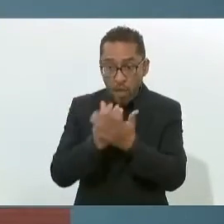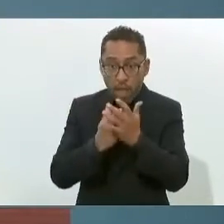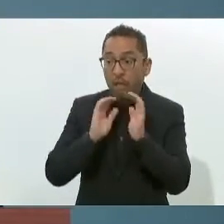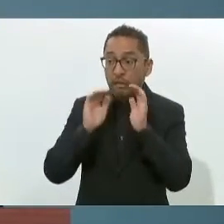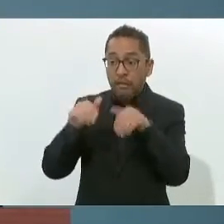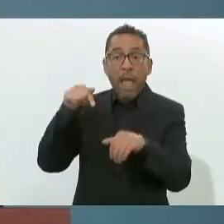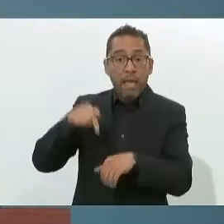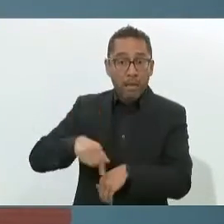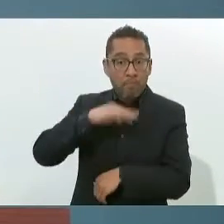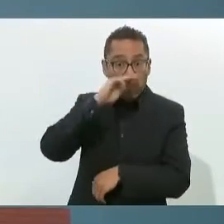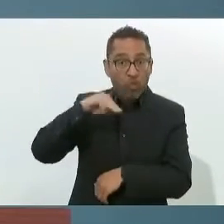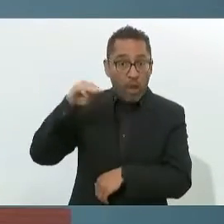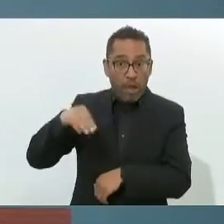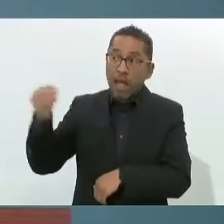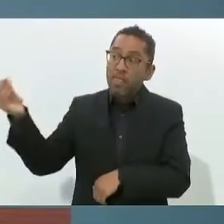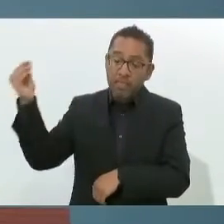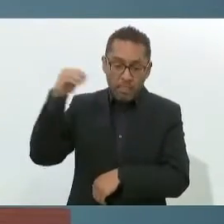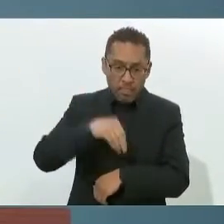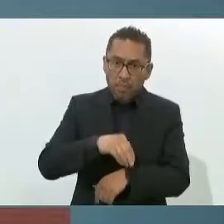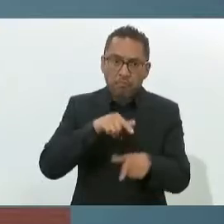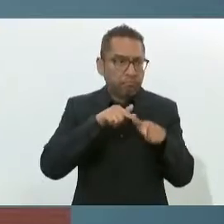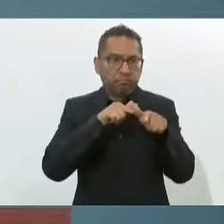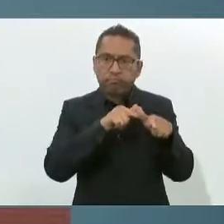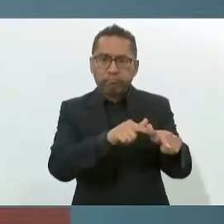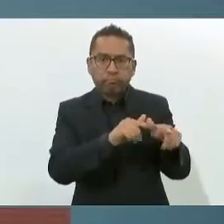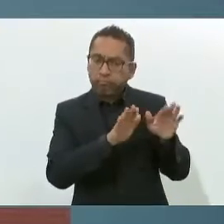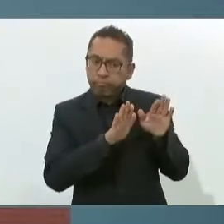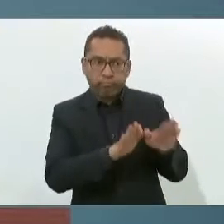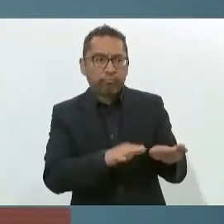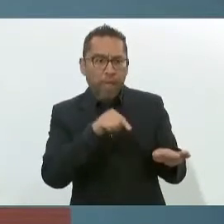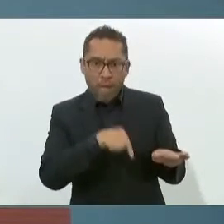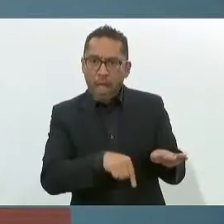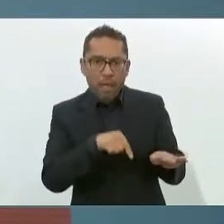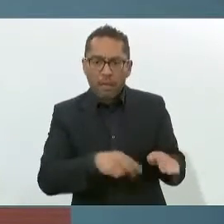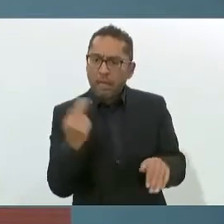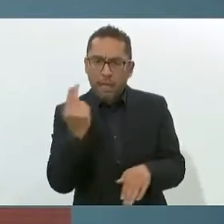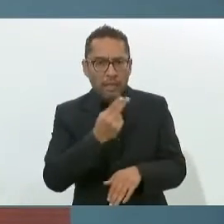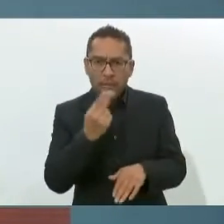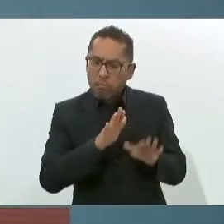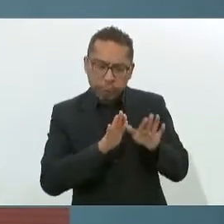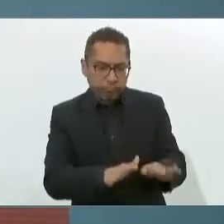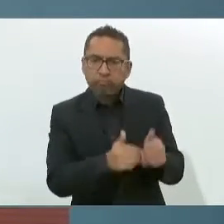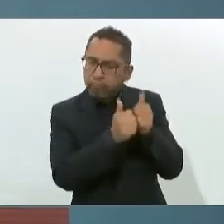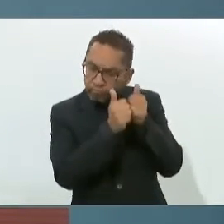a Michoacán se van a mantener el tiempo que sea necesario.